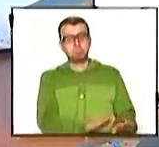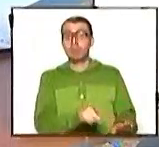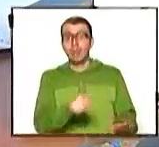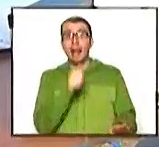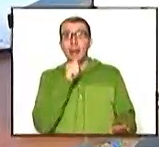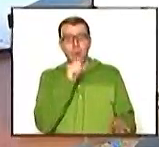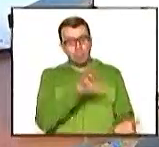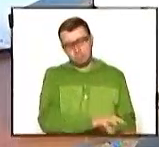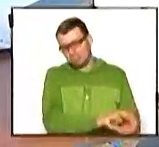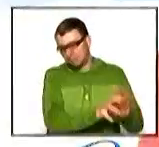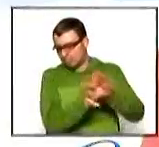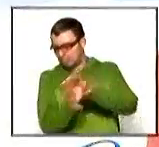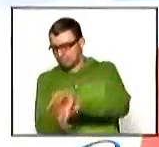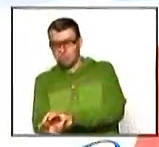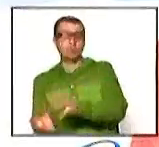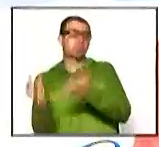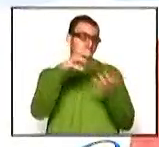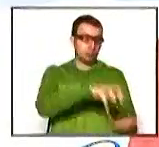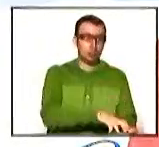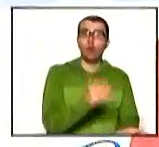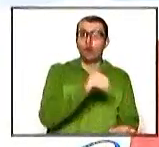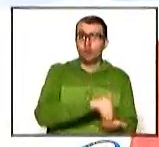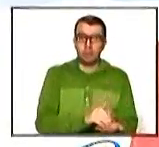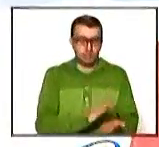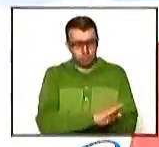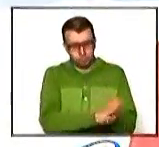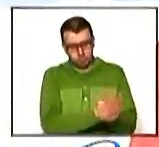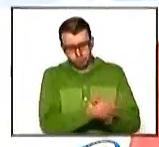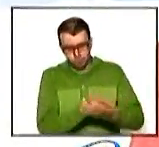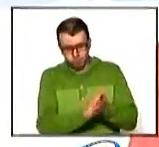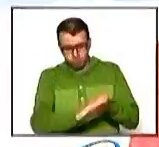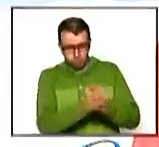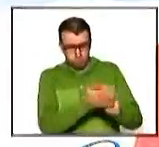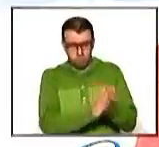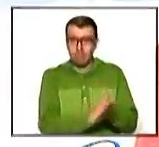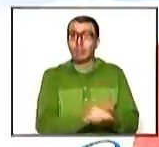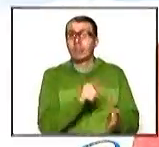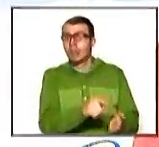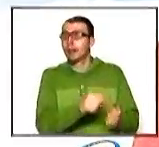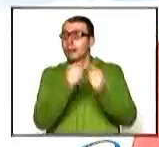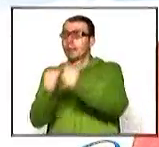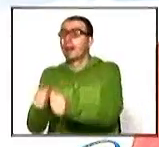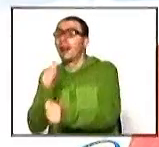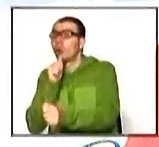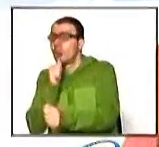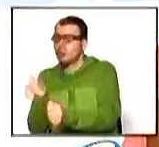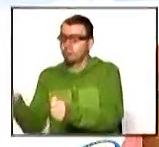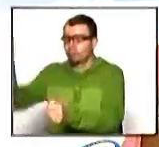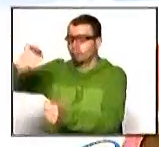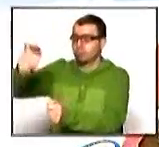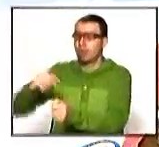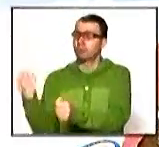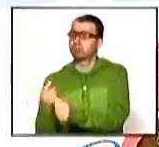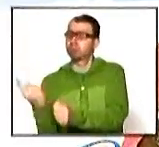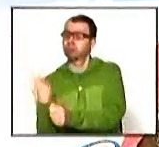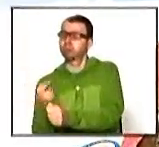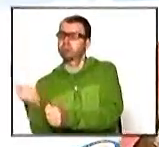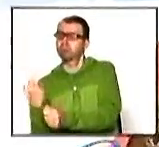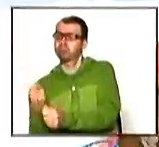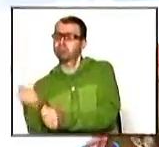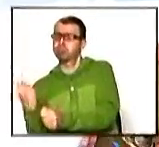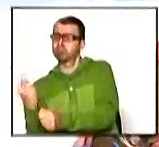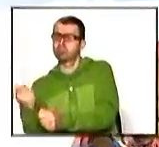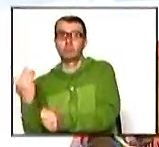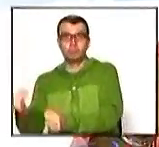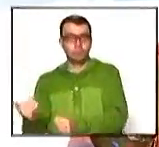que lo remojaron, vuelven y lo lavan bien, lo licúan con agua limpia, lo cuelan.